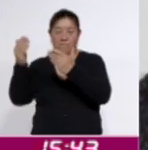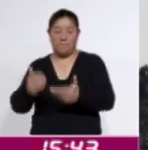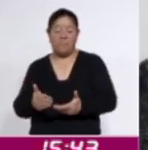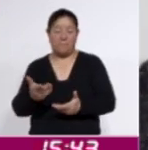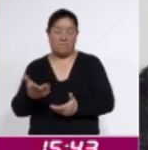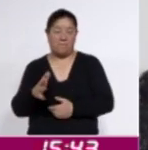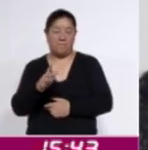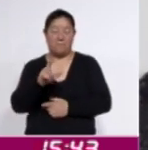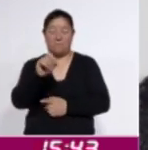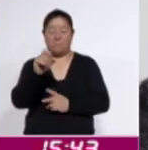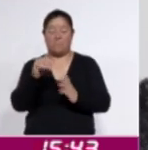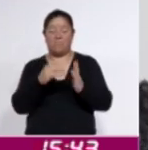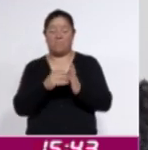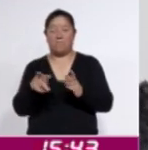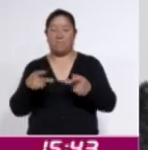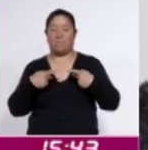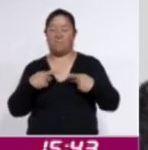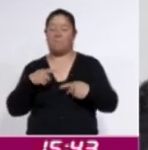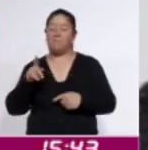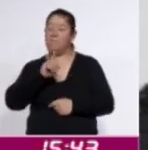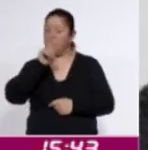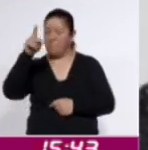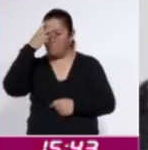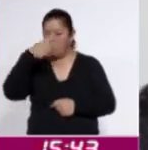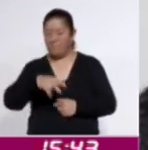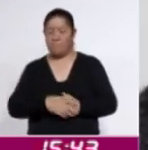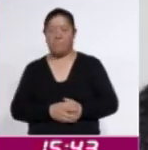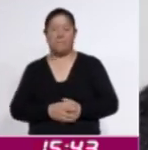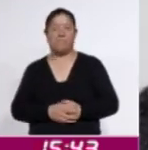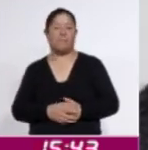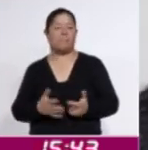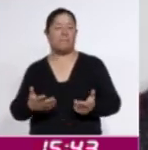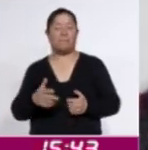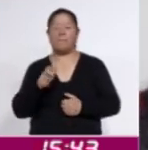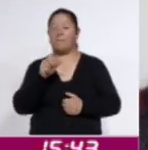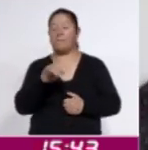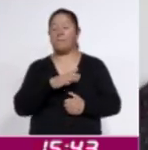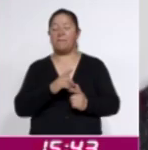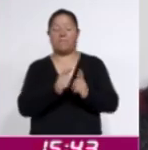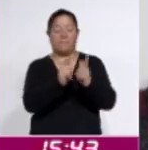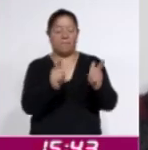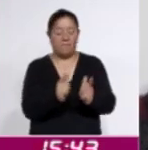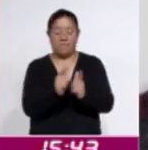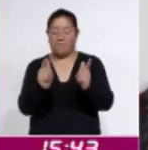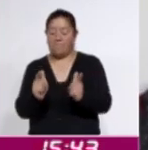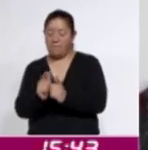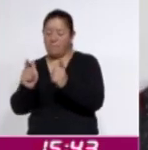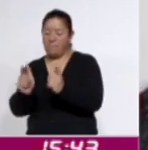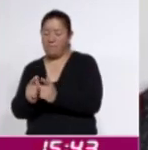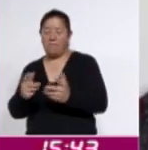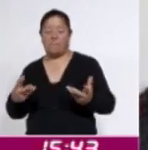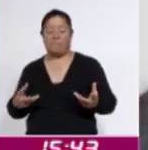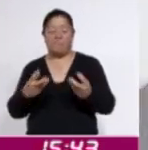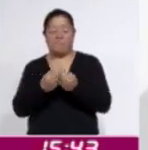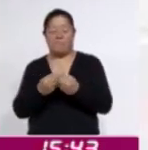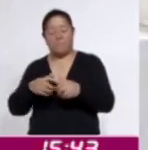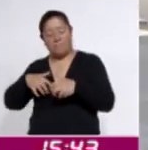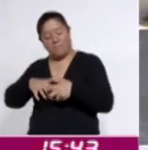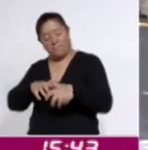20.000 peregrinos ahí en la villa. Entonces, así es como se han ido conformando estas peregrinaciones del día 11 de